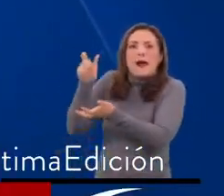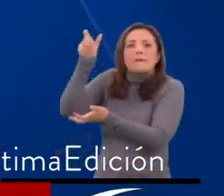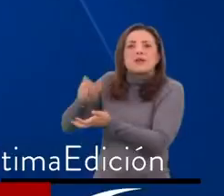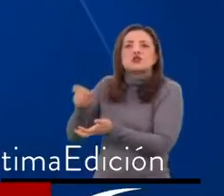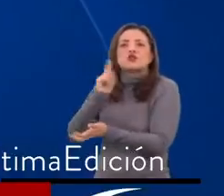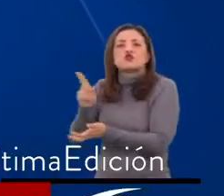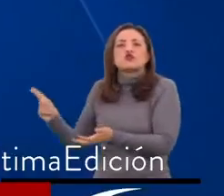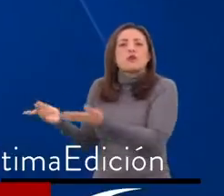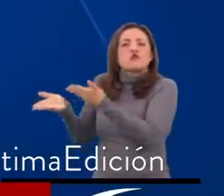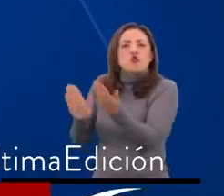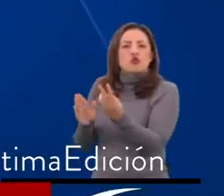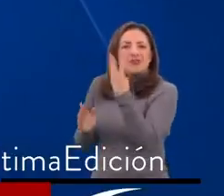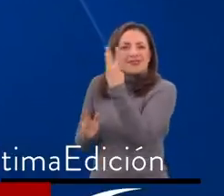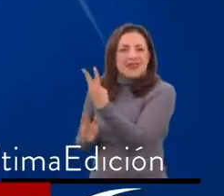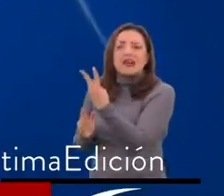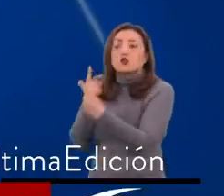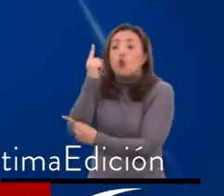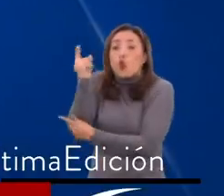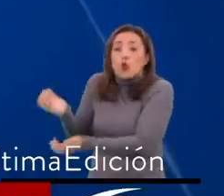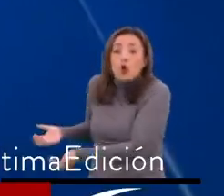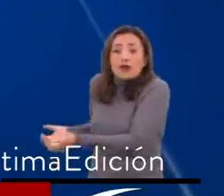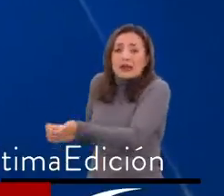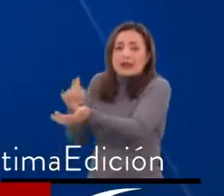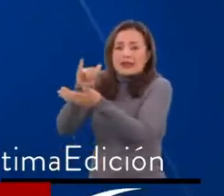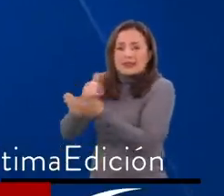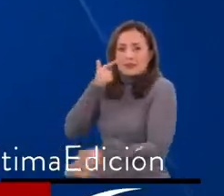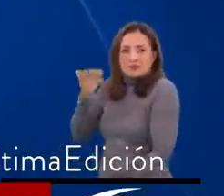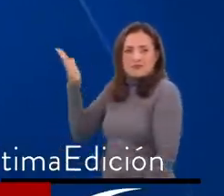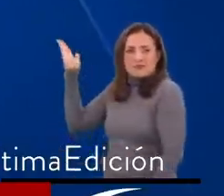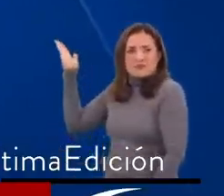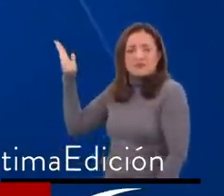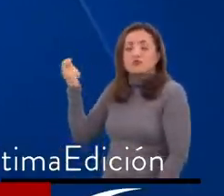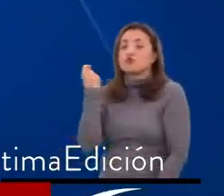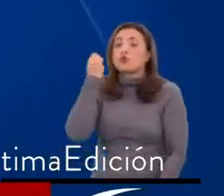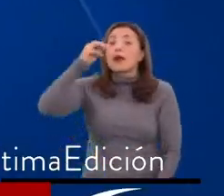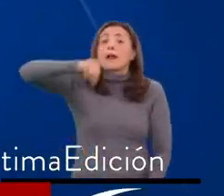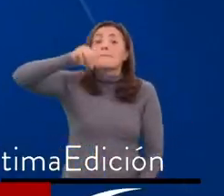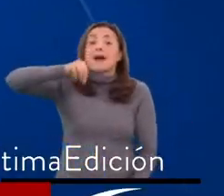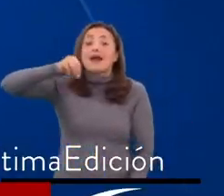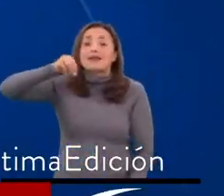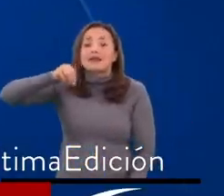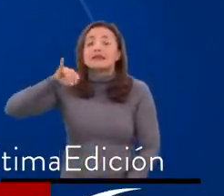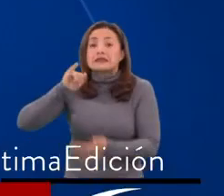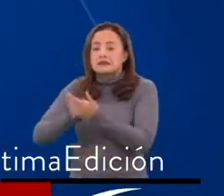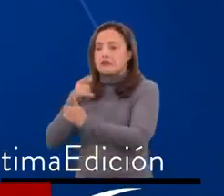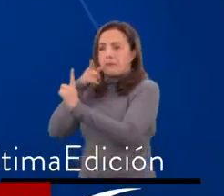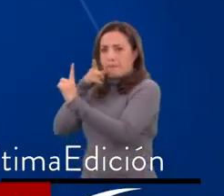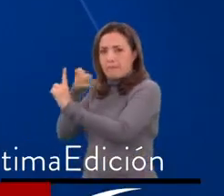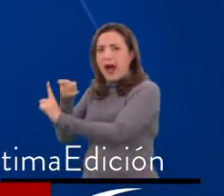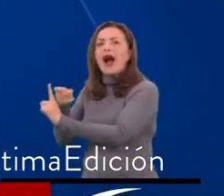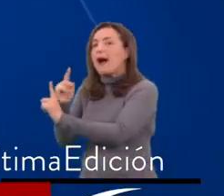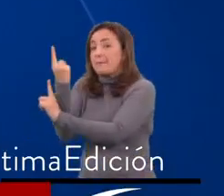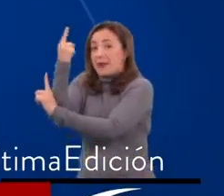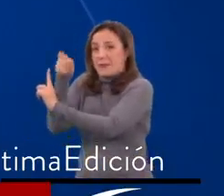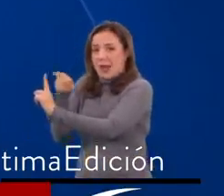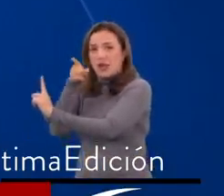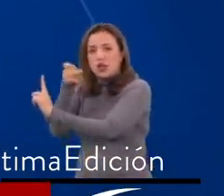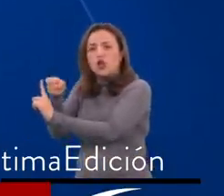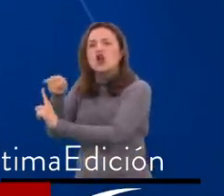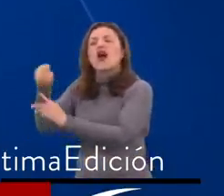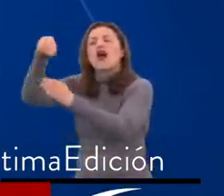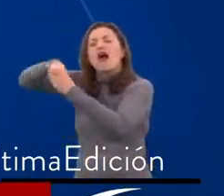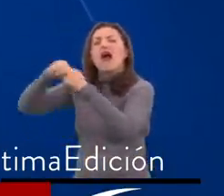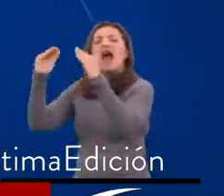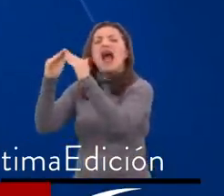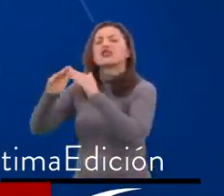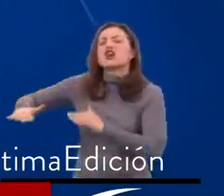en la zona hace menos de 48 horas. El martes se registró el primer asesinato. La víctima se encontraba en su casa en la vereda Las